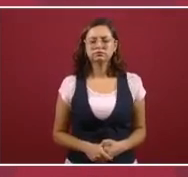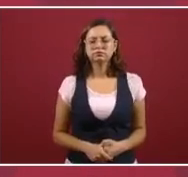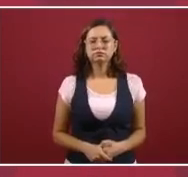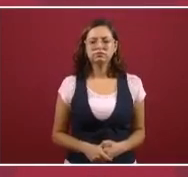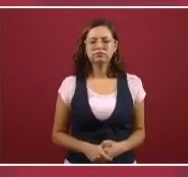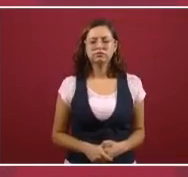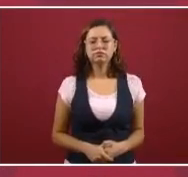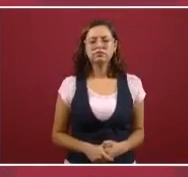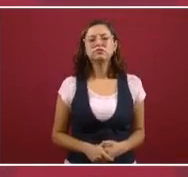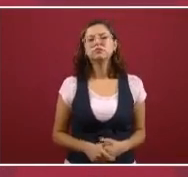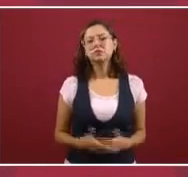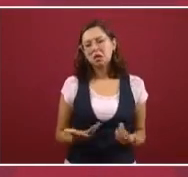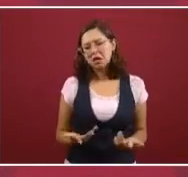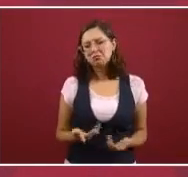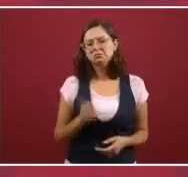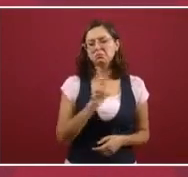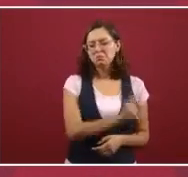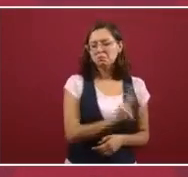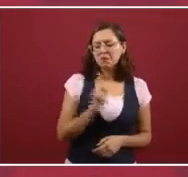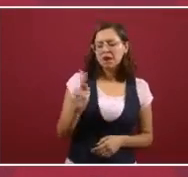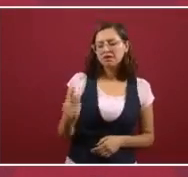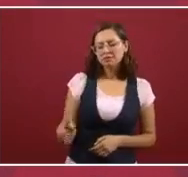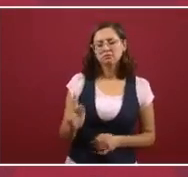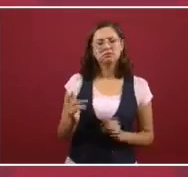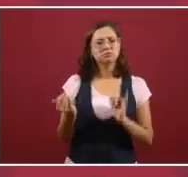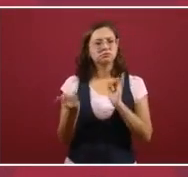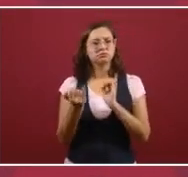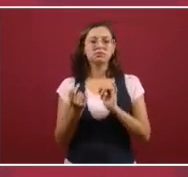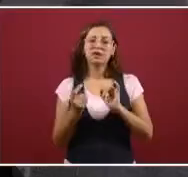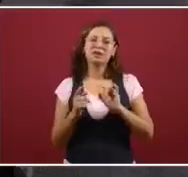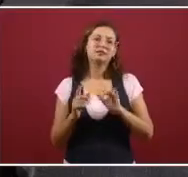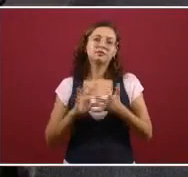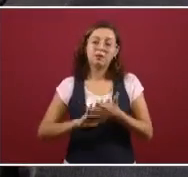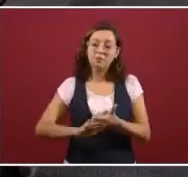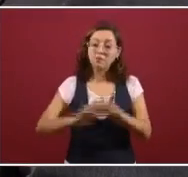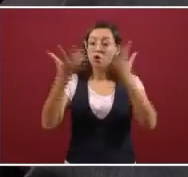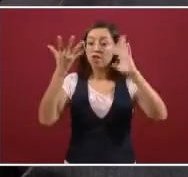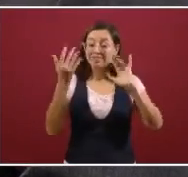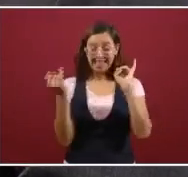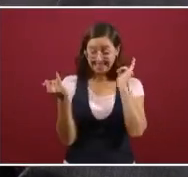es algo parecido, sí, distinto en cuanto a que